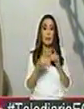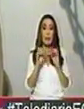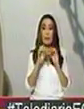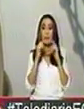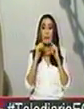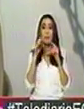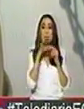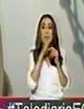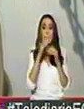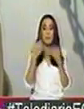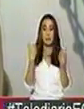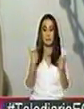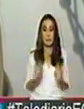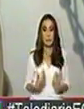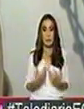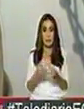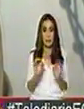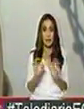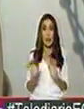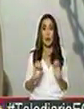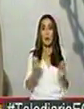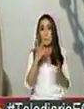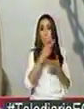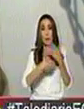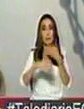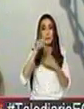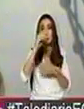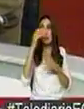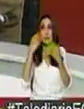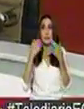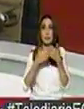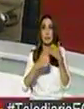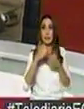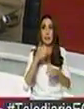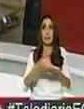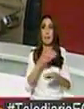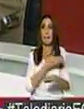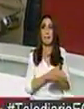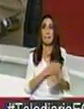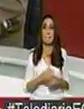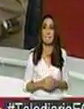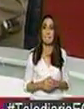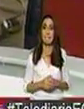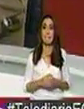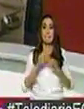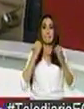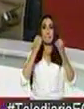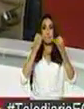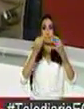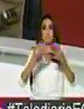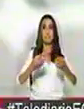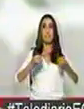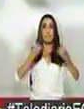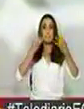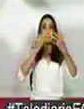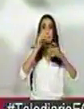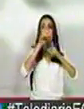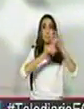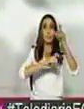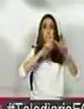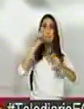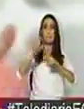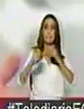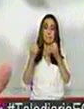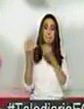cinco hijos, por lo tanto, claro. Anteriormente no había televisión, ese sería problema, ¿no? Bueno, señor Tipán, ¿de cuántas personas beneficiadas estamos hablando?